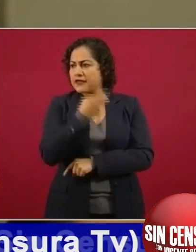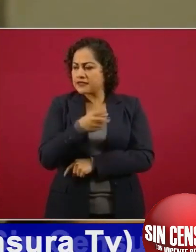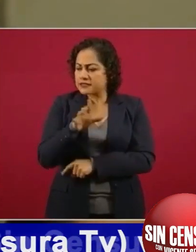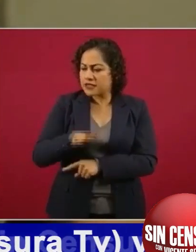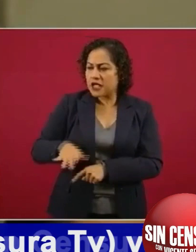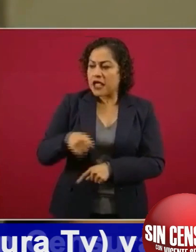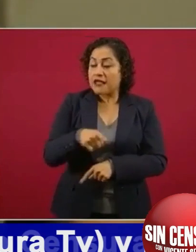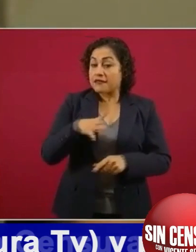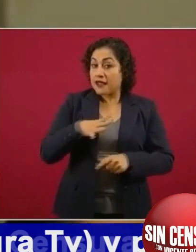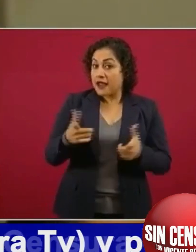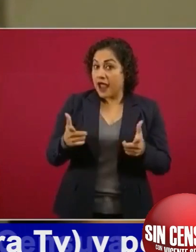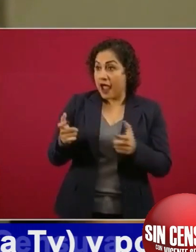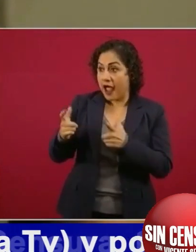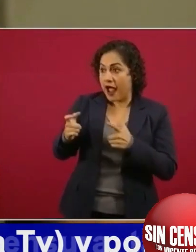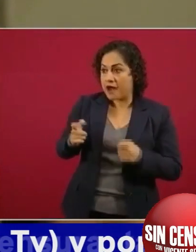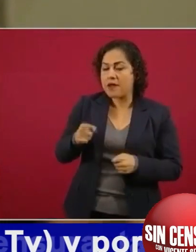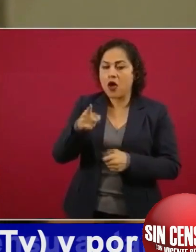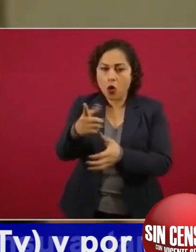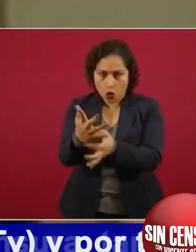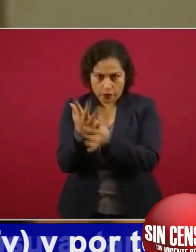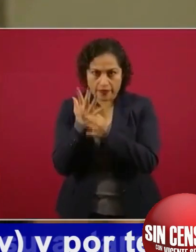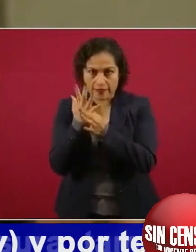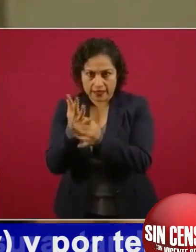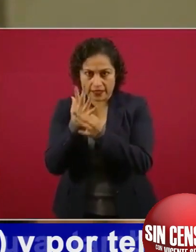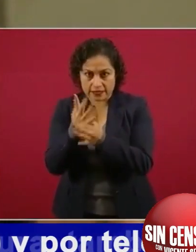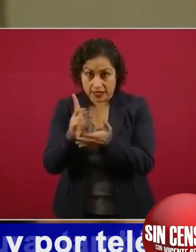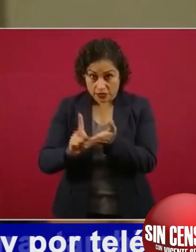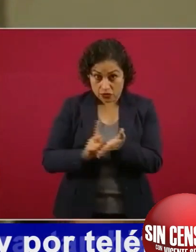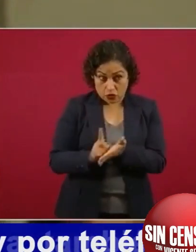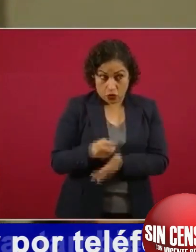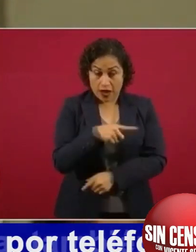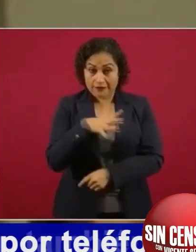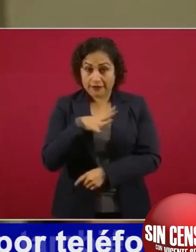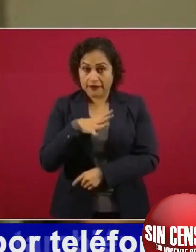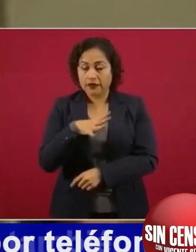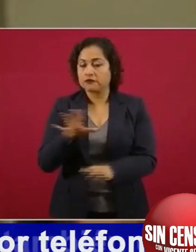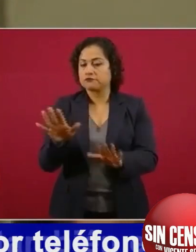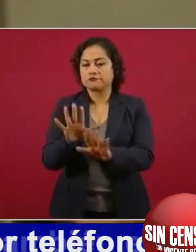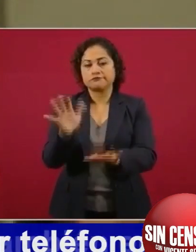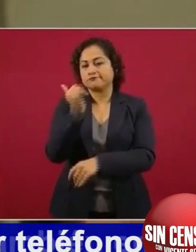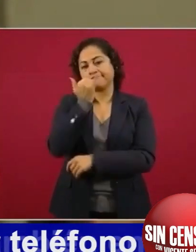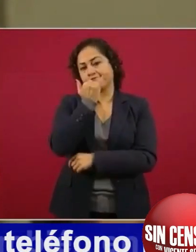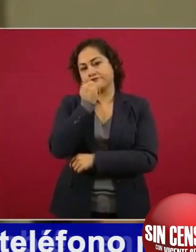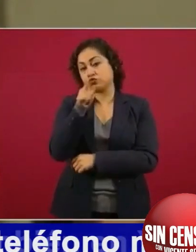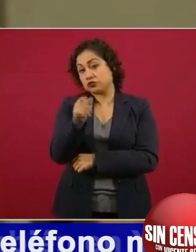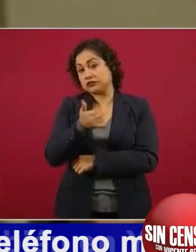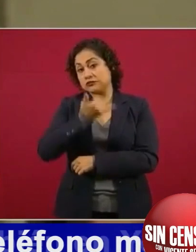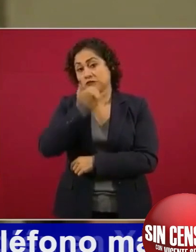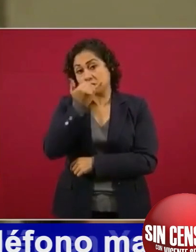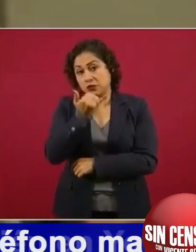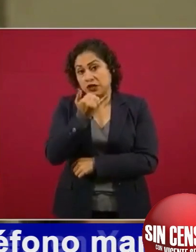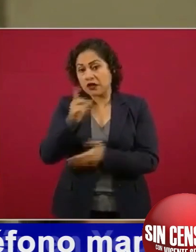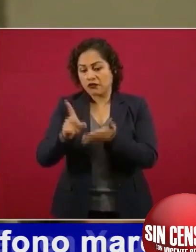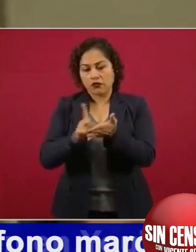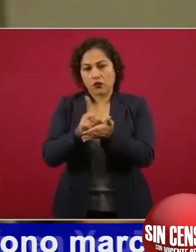usted dijo que por traer droga, y no fue así, no había droga, ¿sí?